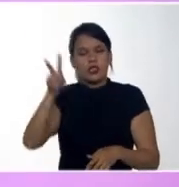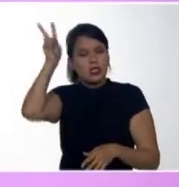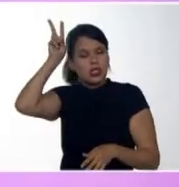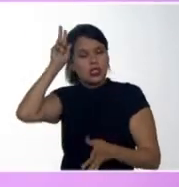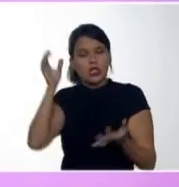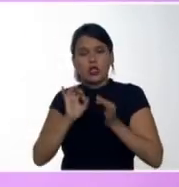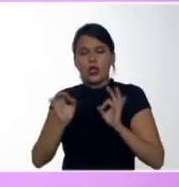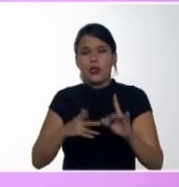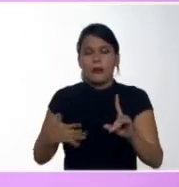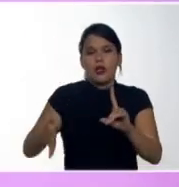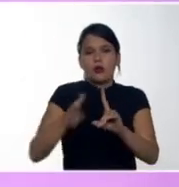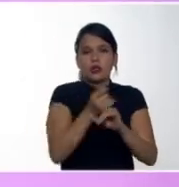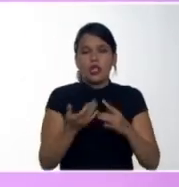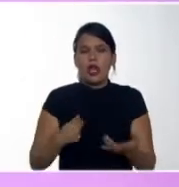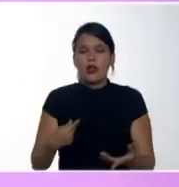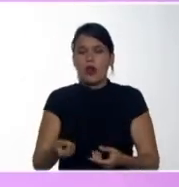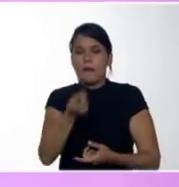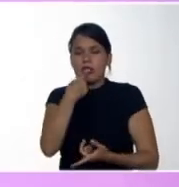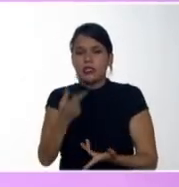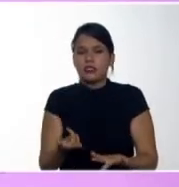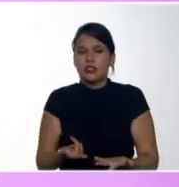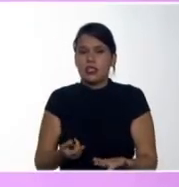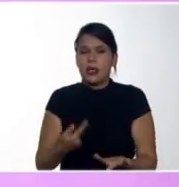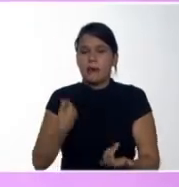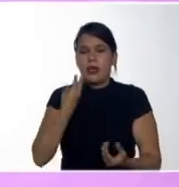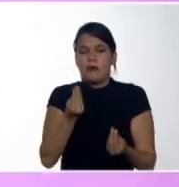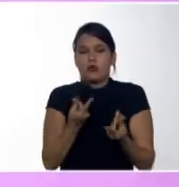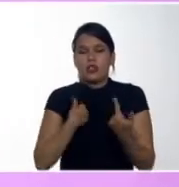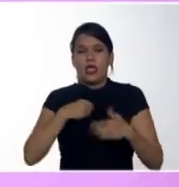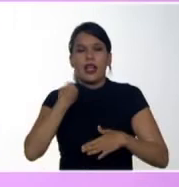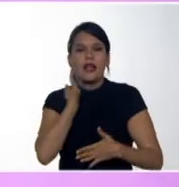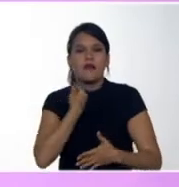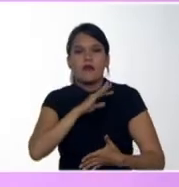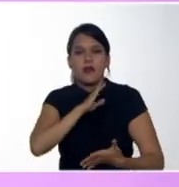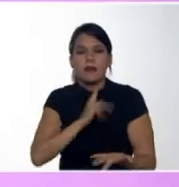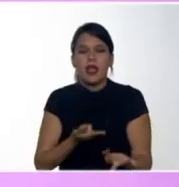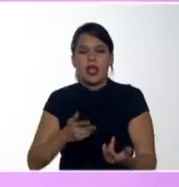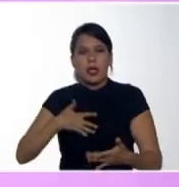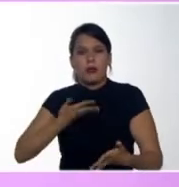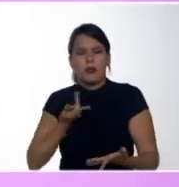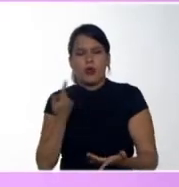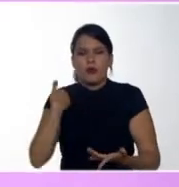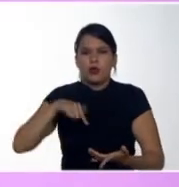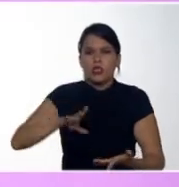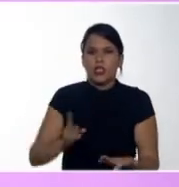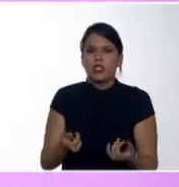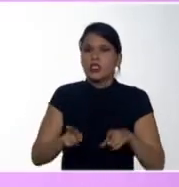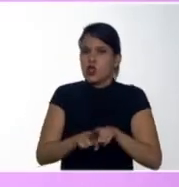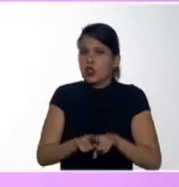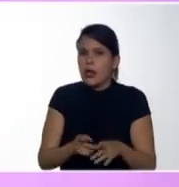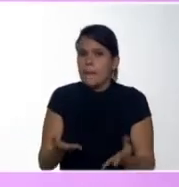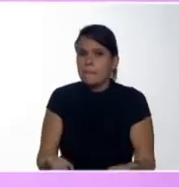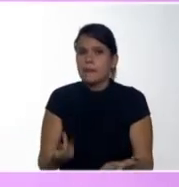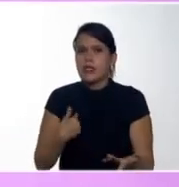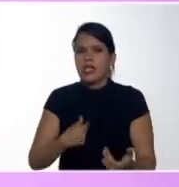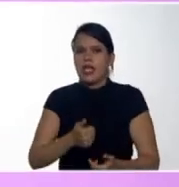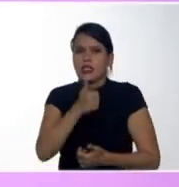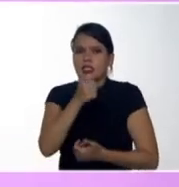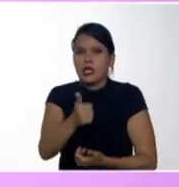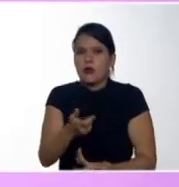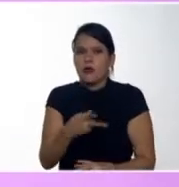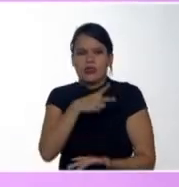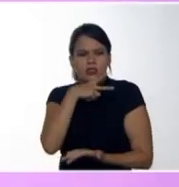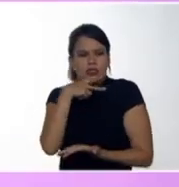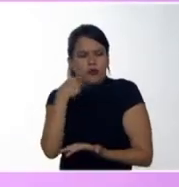solamente encontraron las medicinas o la cura para muchas de las dolencias o enfermedades que podíamos haber tenido, sino que también esa buena sazón,